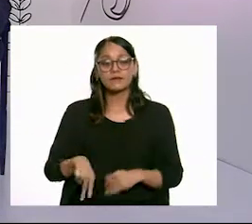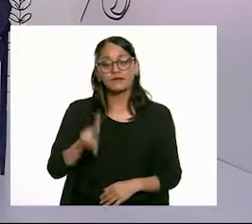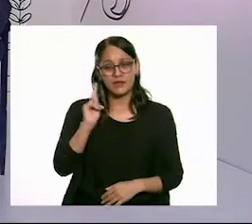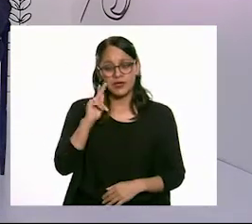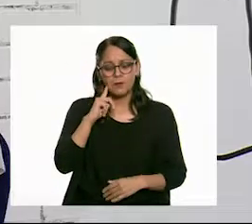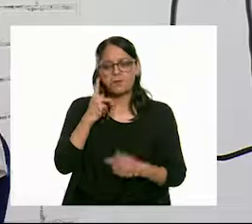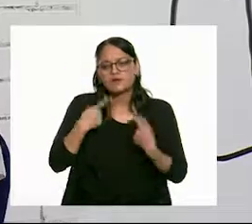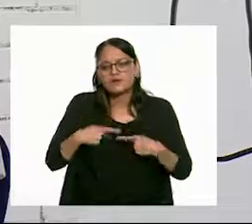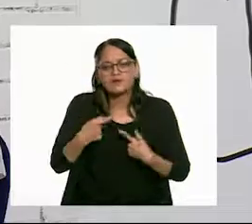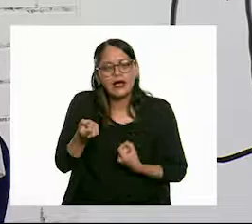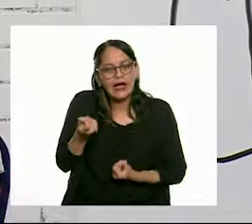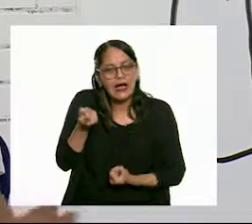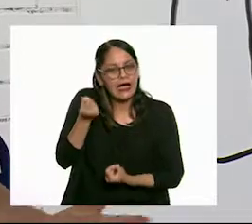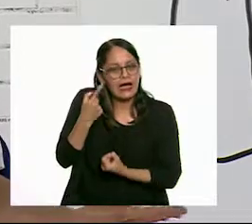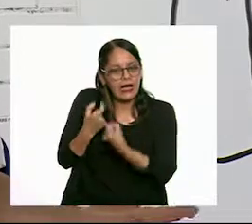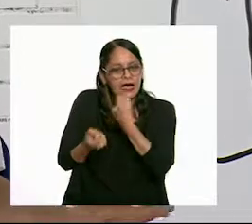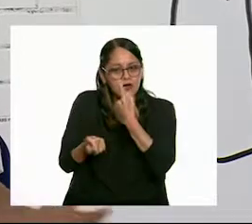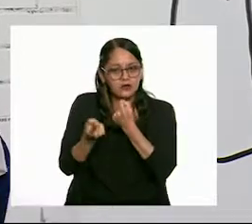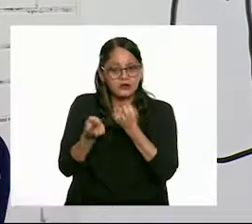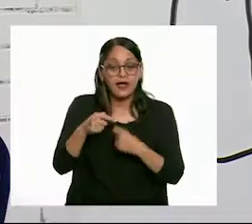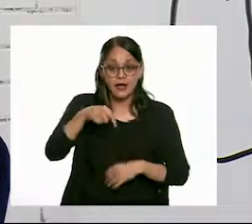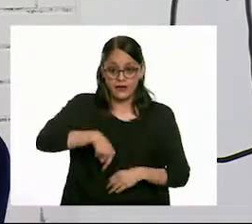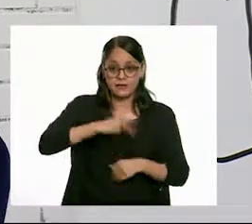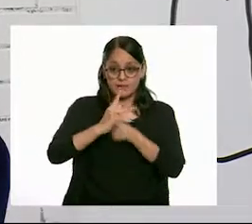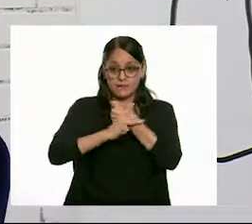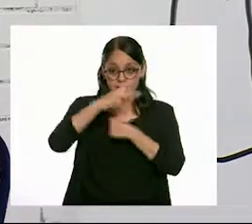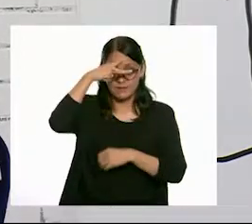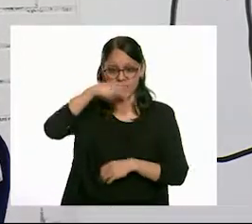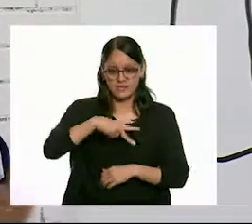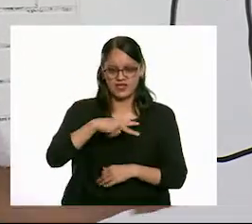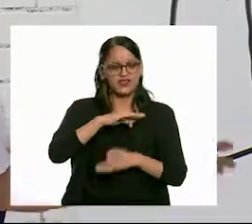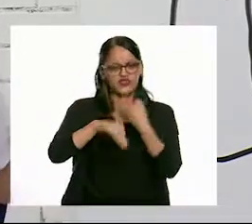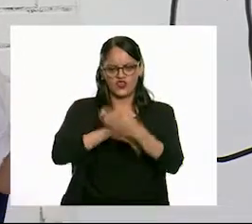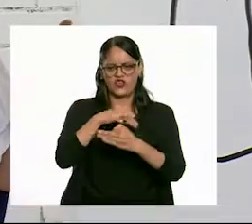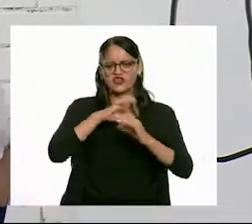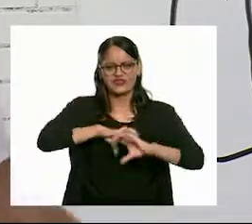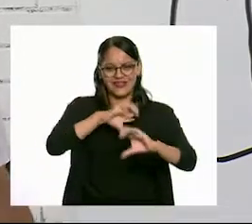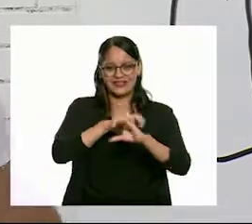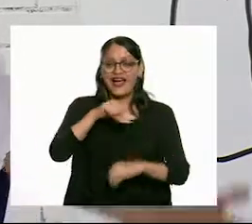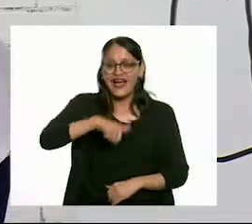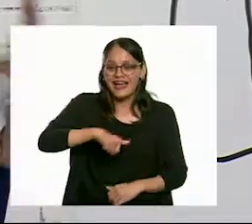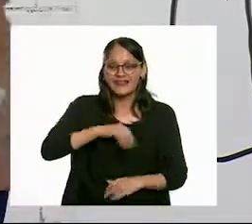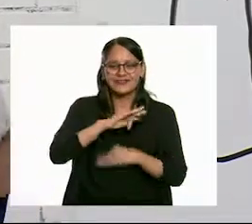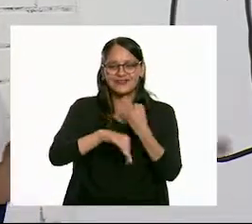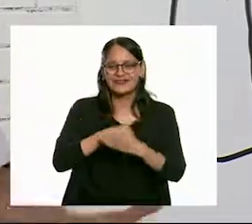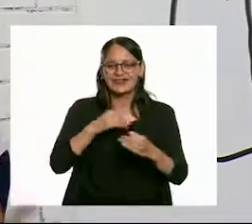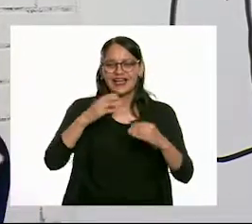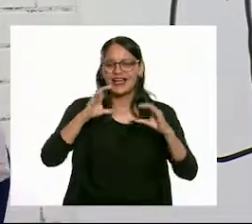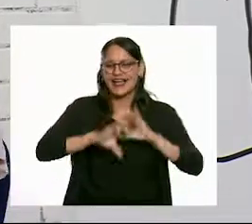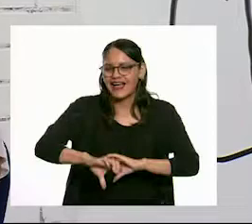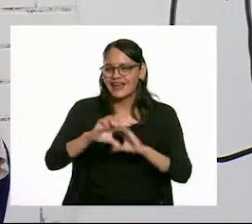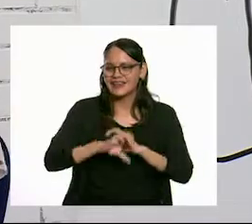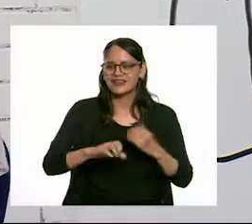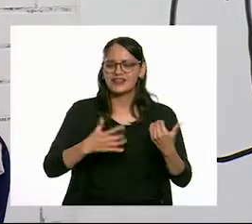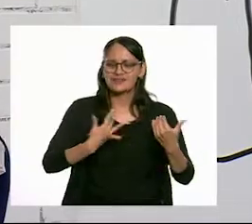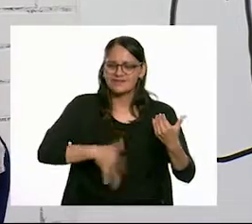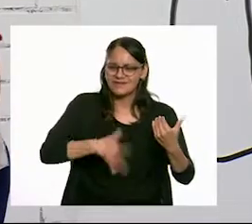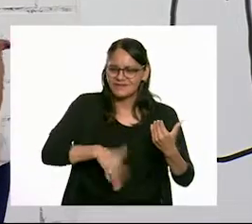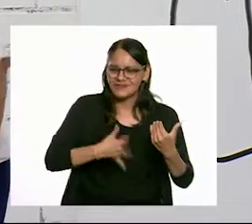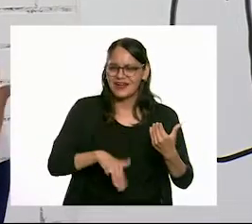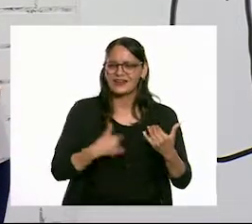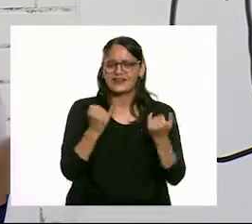mínima las personas. La verdad es que en México todos podemos cantar, venimos de un pueblo que canta mariachi, que cantamos con el corazón,